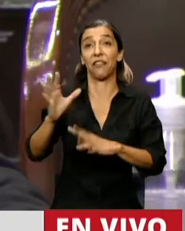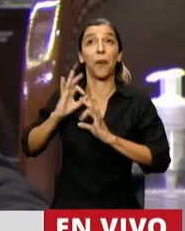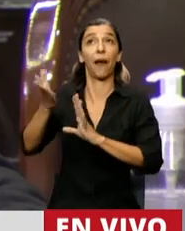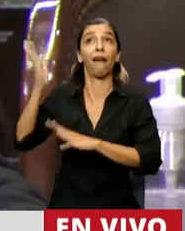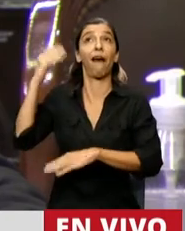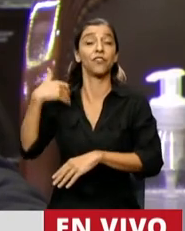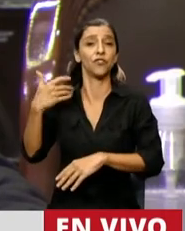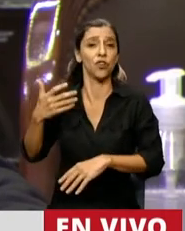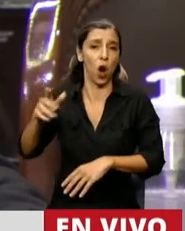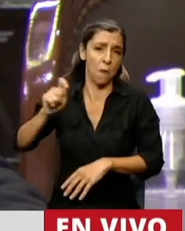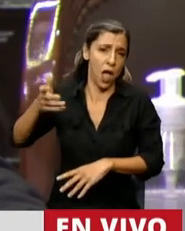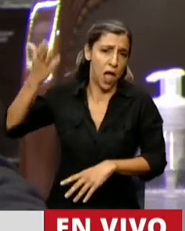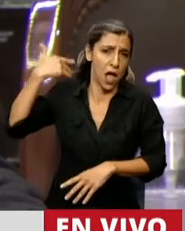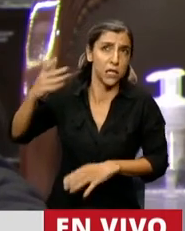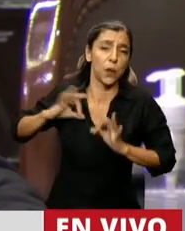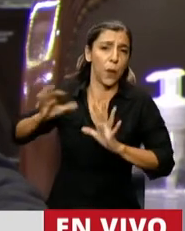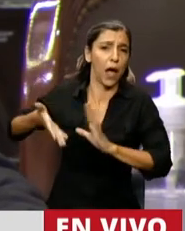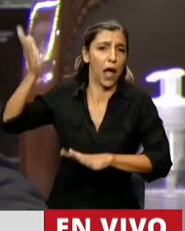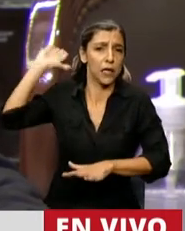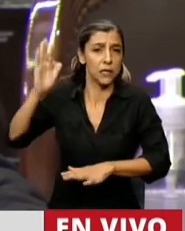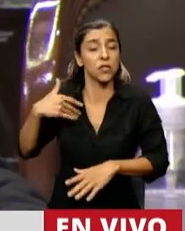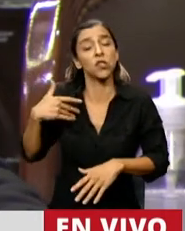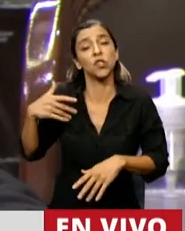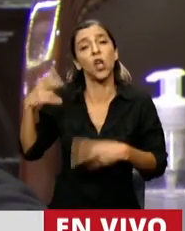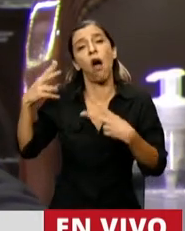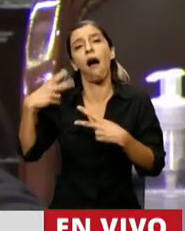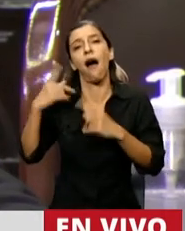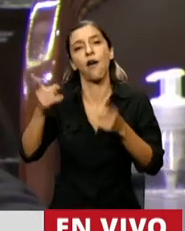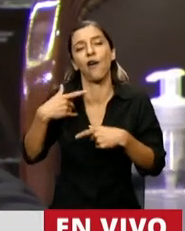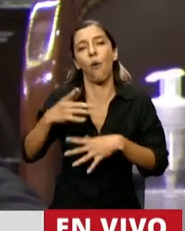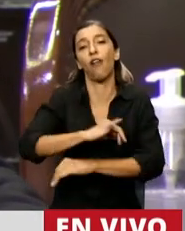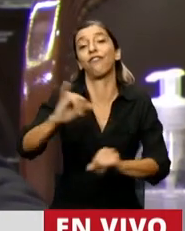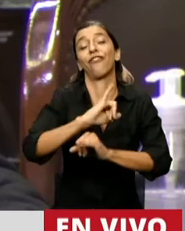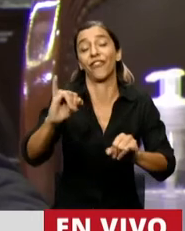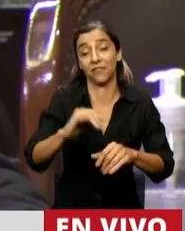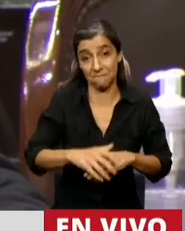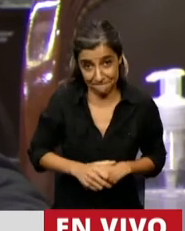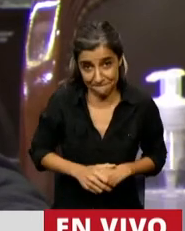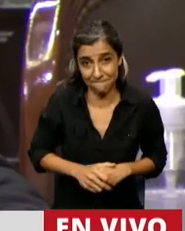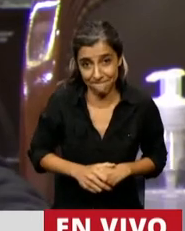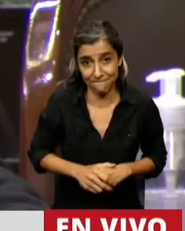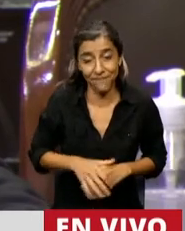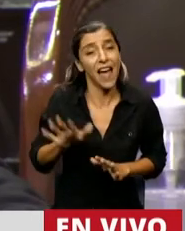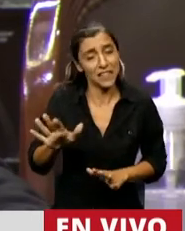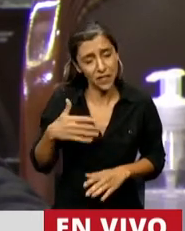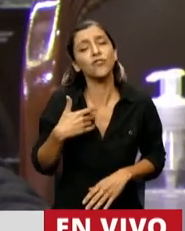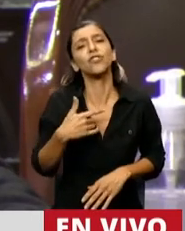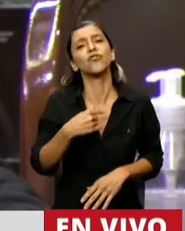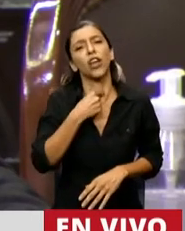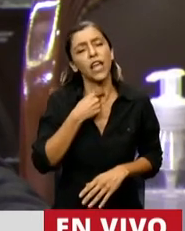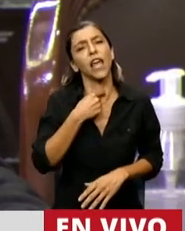ya varios meses de vacaciones, mientras estamos sufriendo esta pandemia. Y esas medidas las voy a